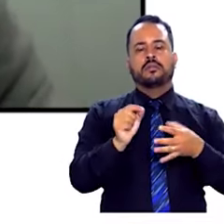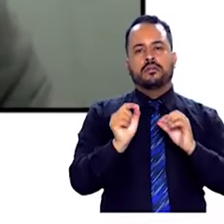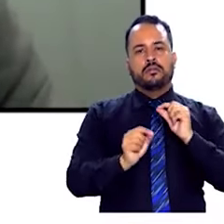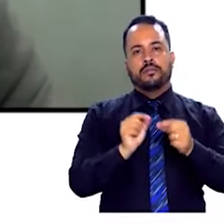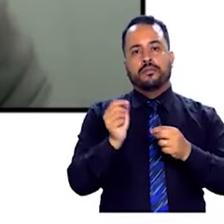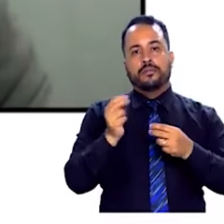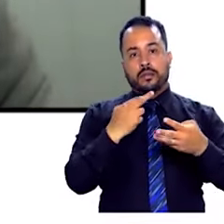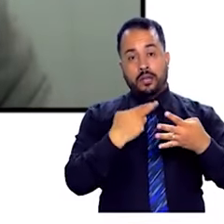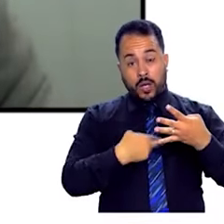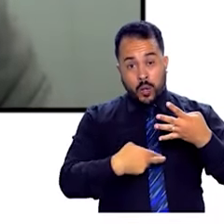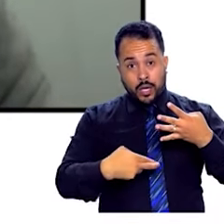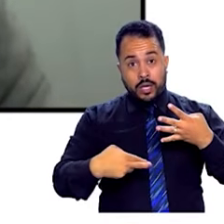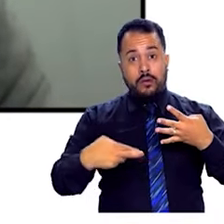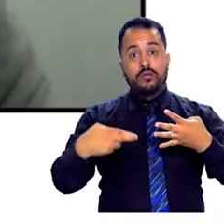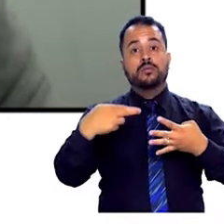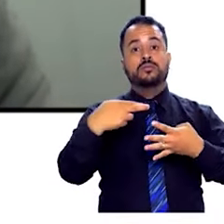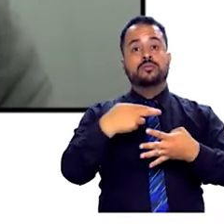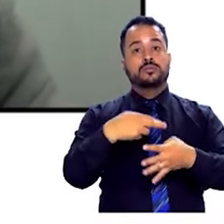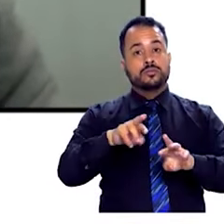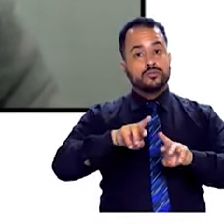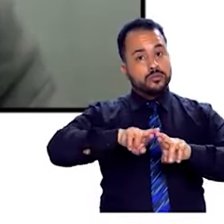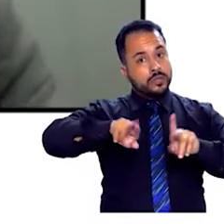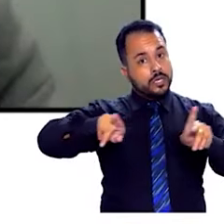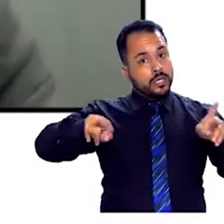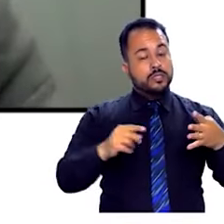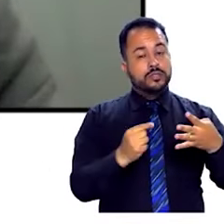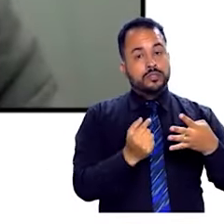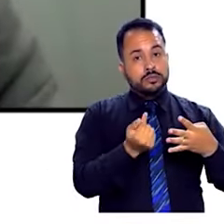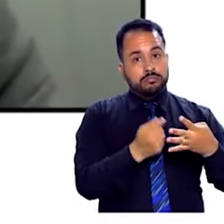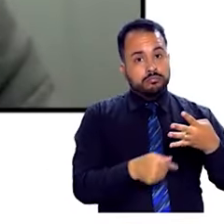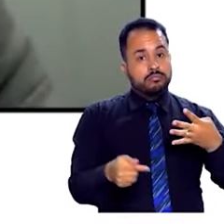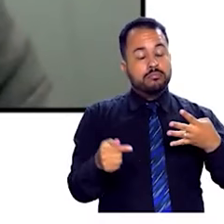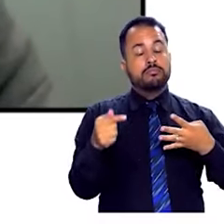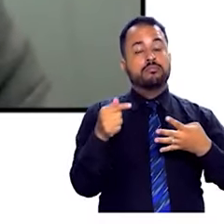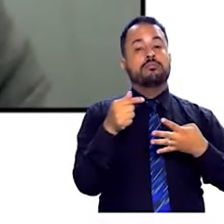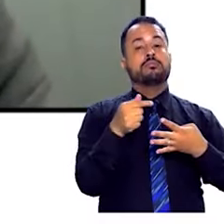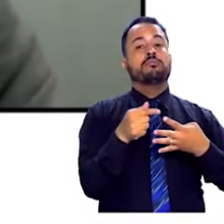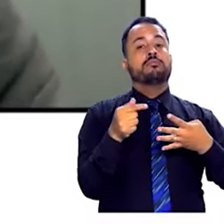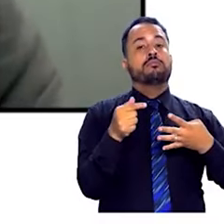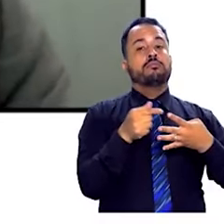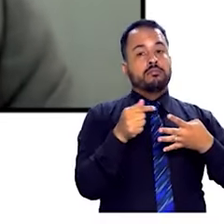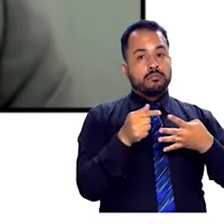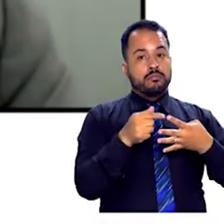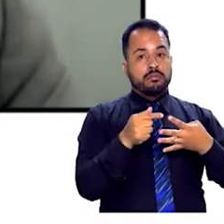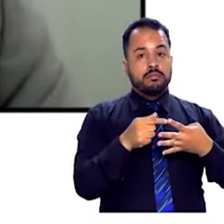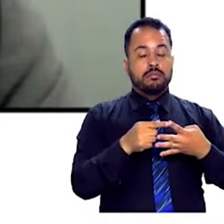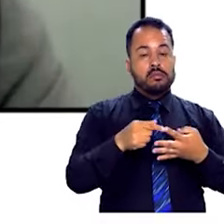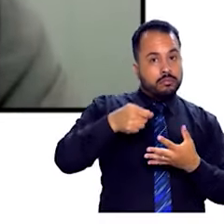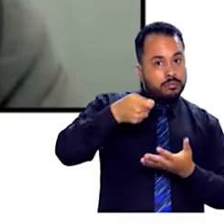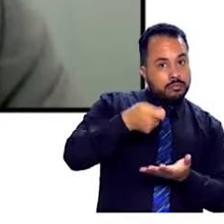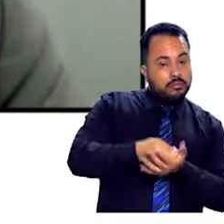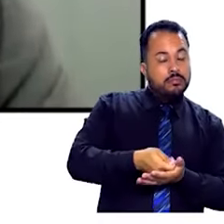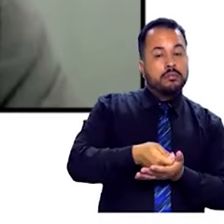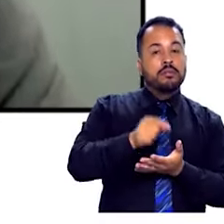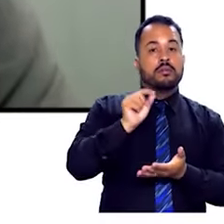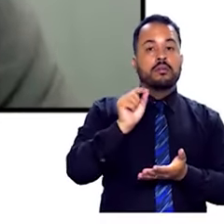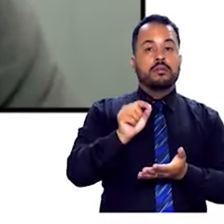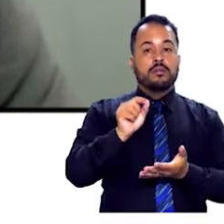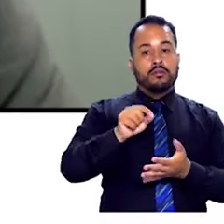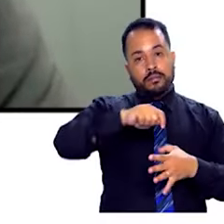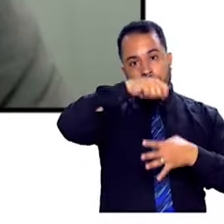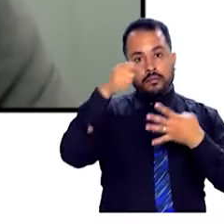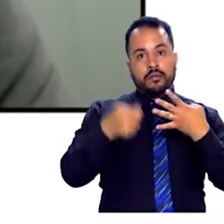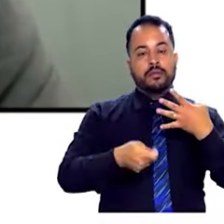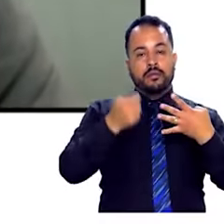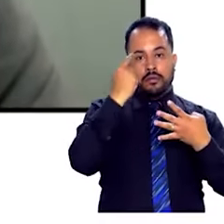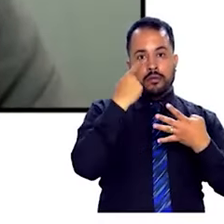concan la principal de la corte Suprema con dos aclaraciones que pueden valer como nota al